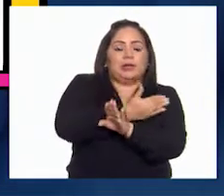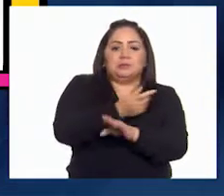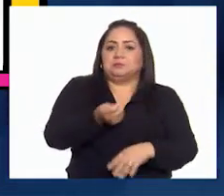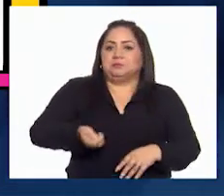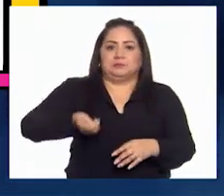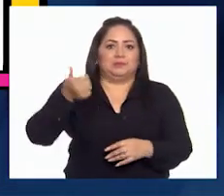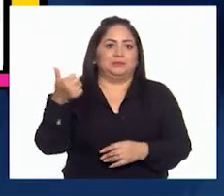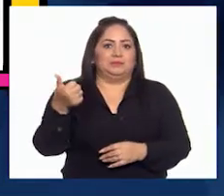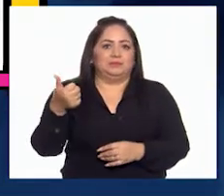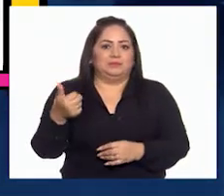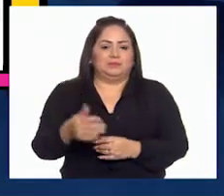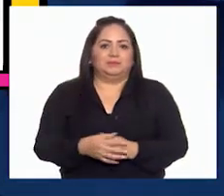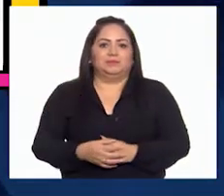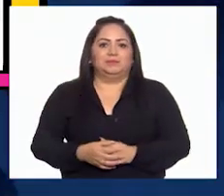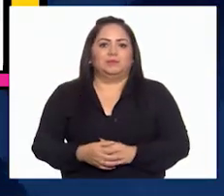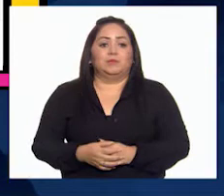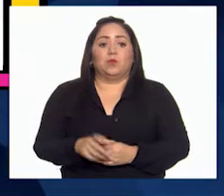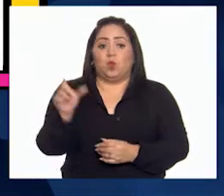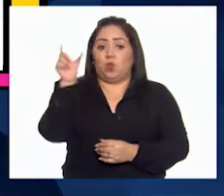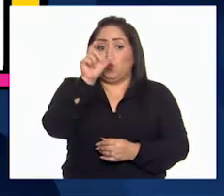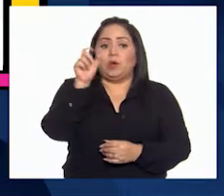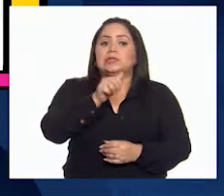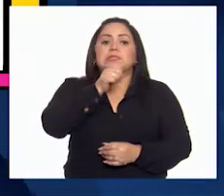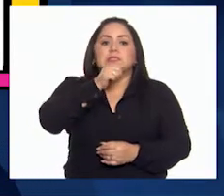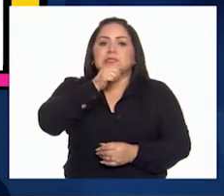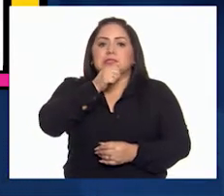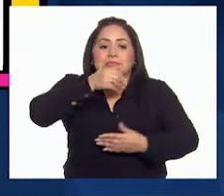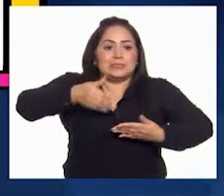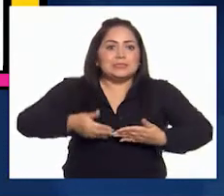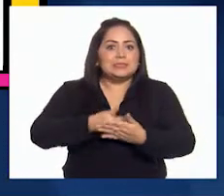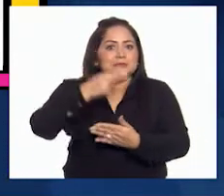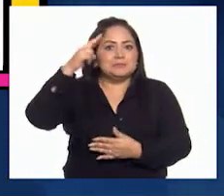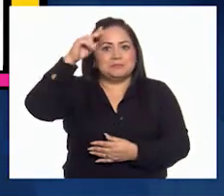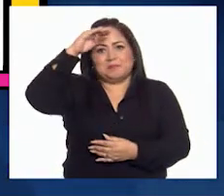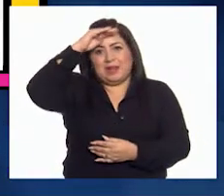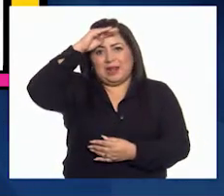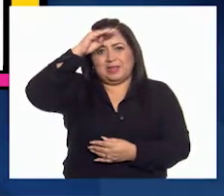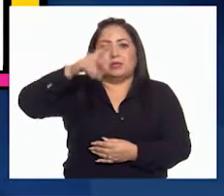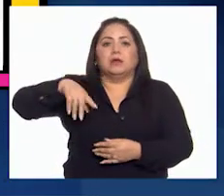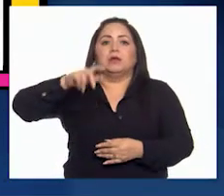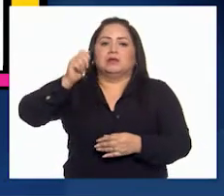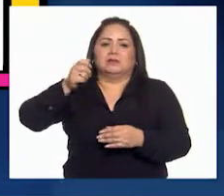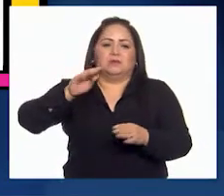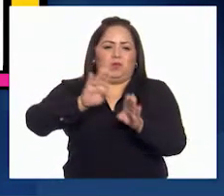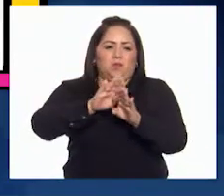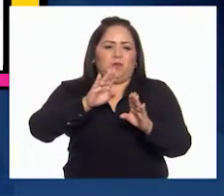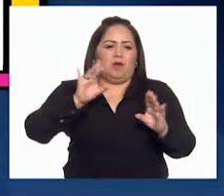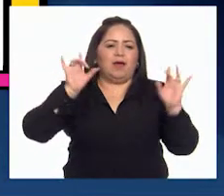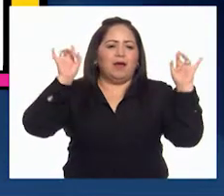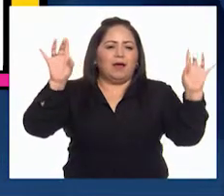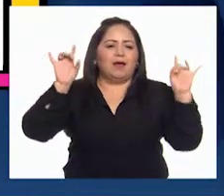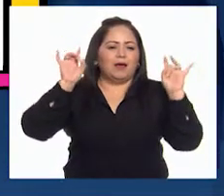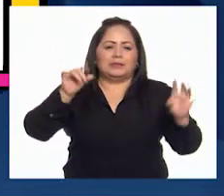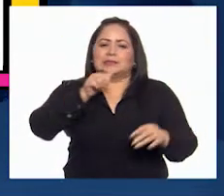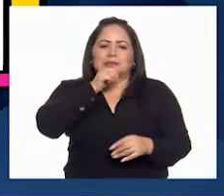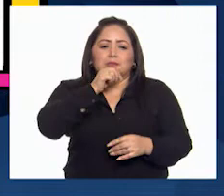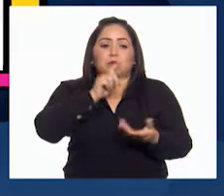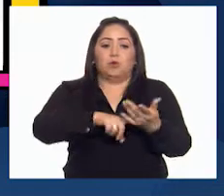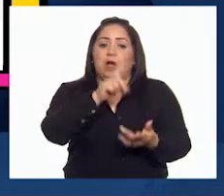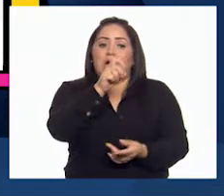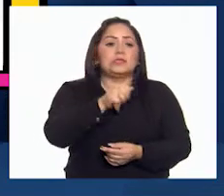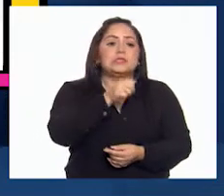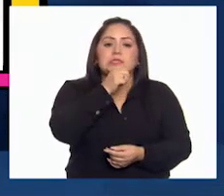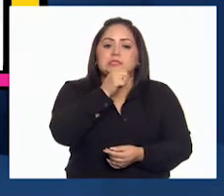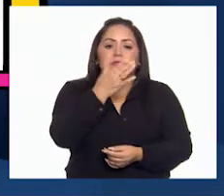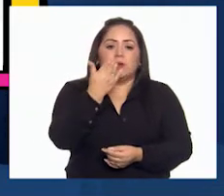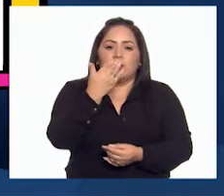principio. Cuando aún no nacía la esperanza, ni vagaban los ángeles en su firme blancura, cuando el agua no estaba